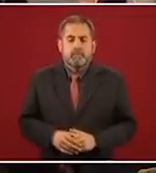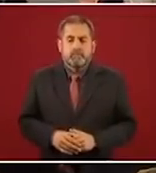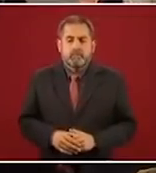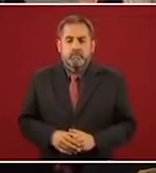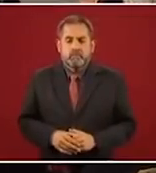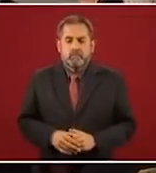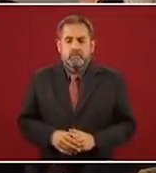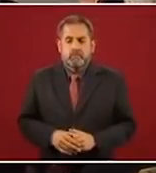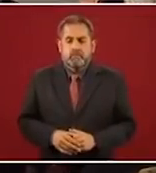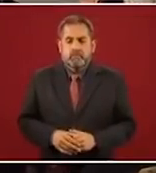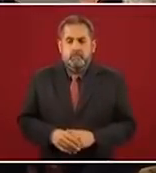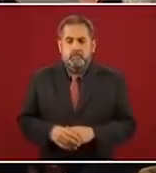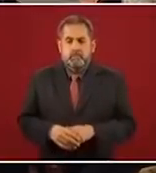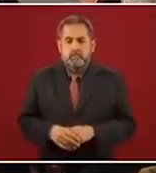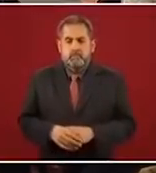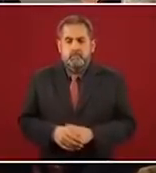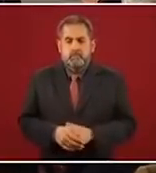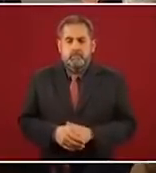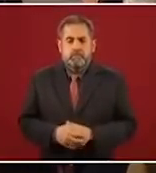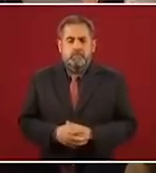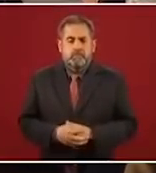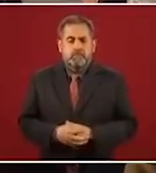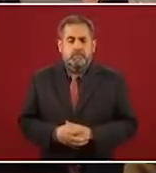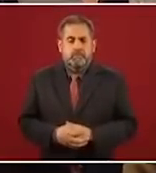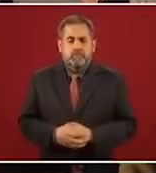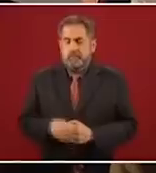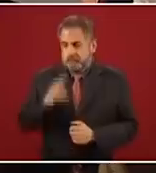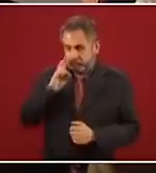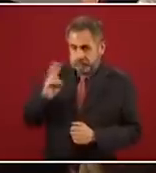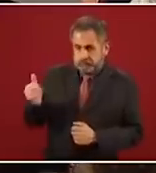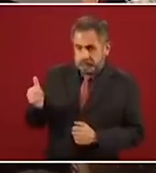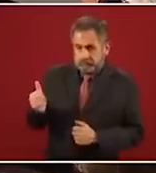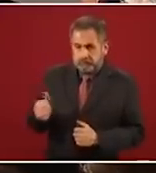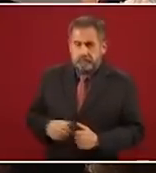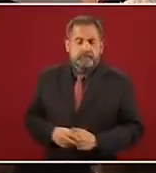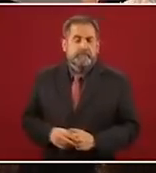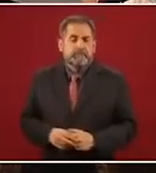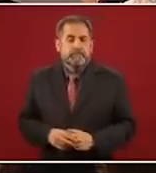Ya los desalojaron, presidente. Miren.